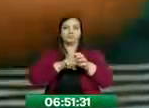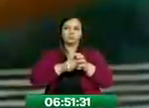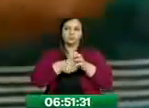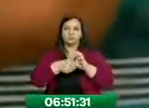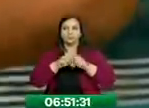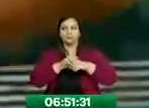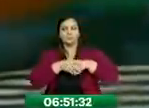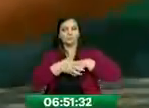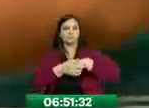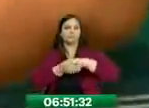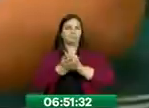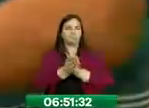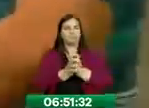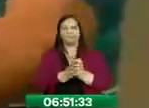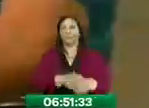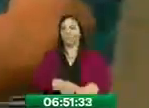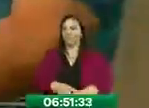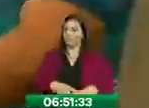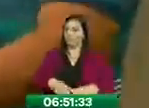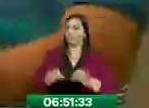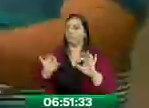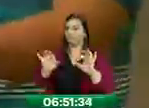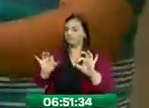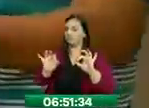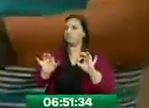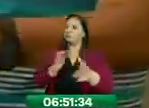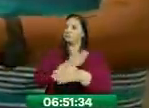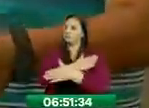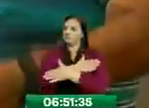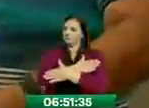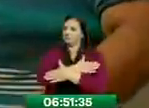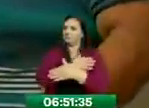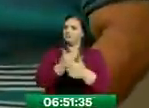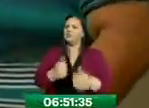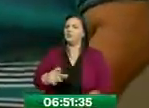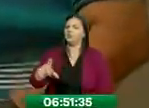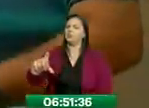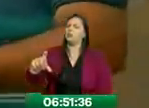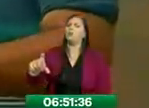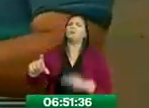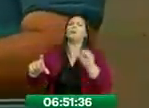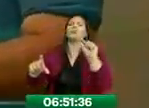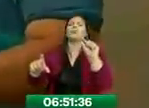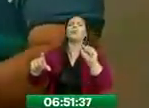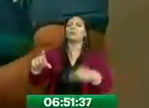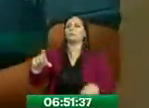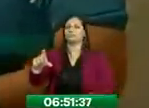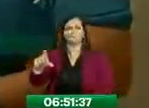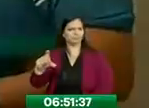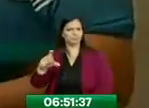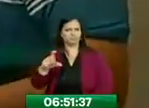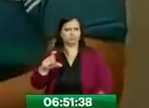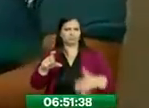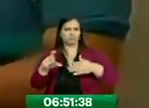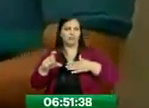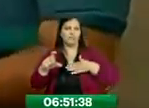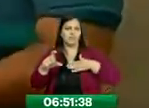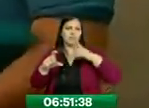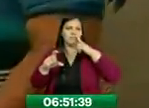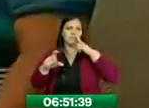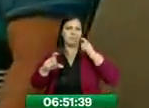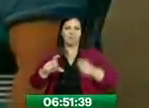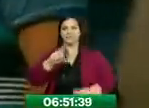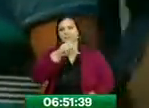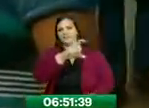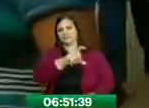así. Muy bien. Excelente. Pero ese frasco está muy chiquito, no le va a alcanzar. No, es que yo estoy llevando, es para mi papá que lo llevo porque lo tengo